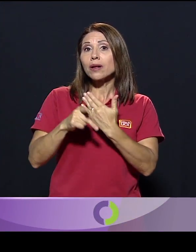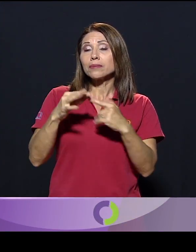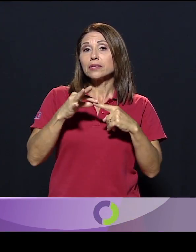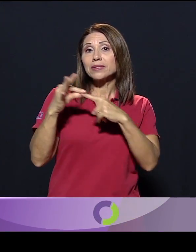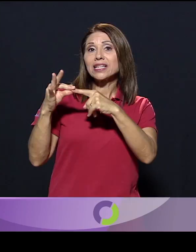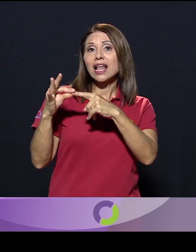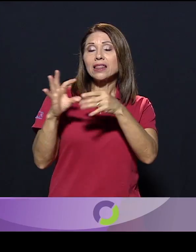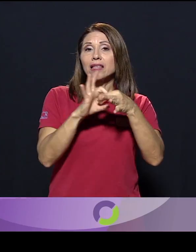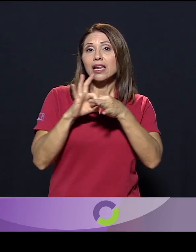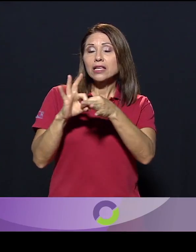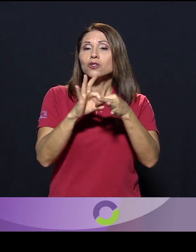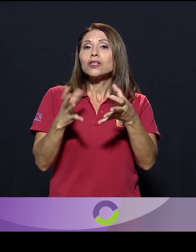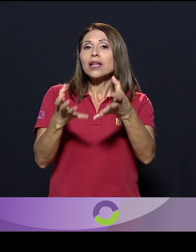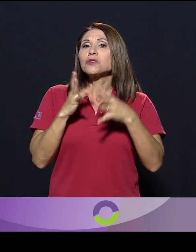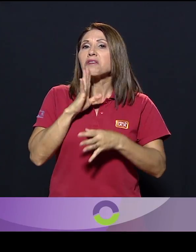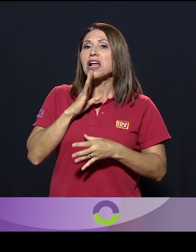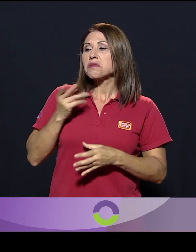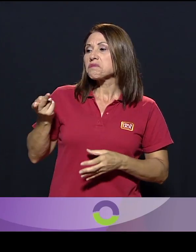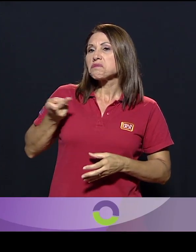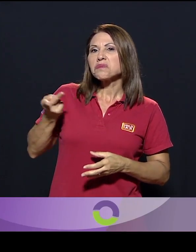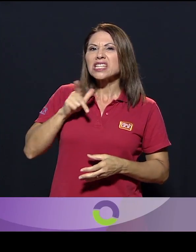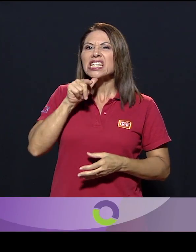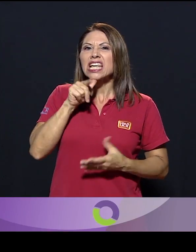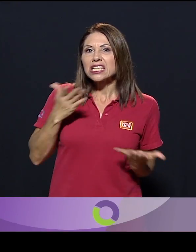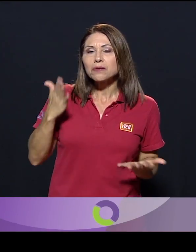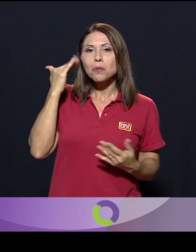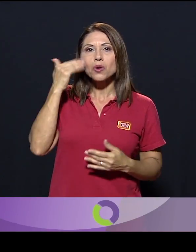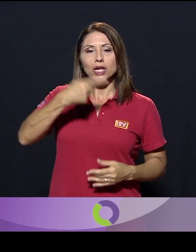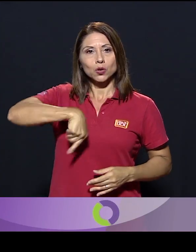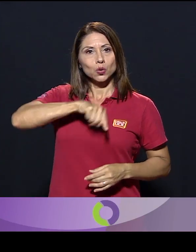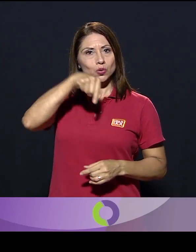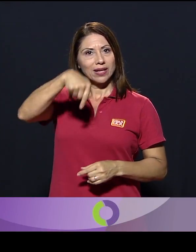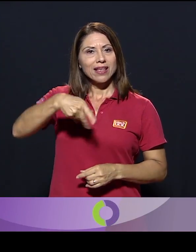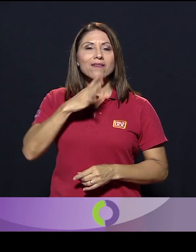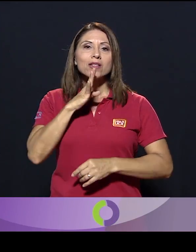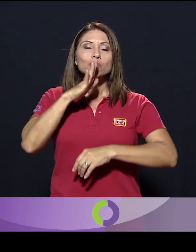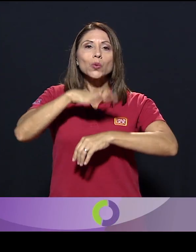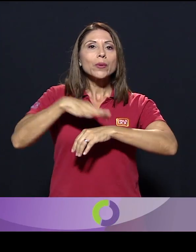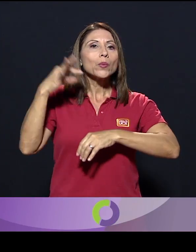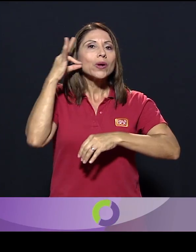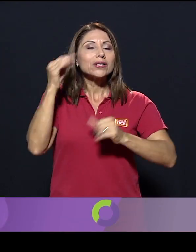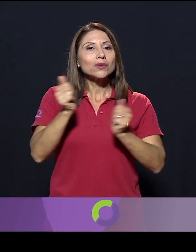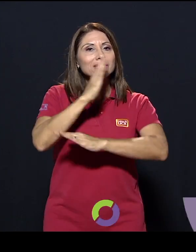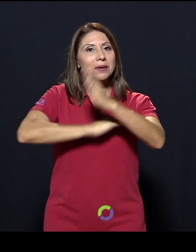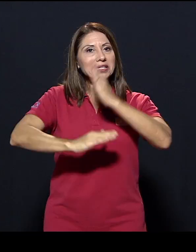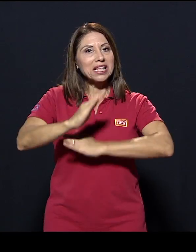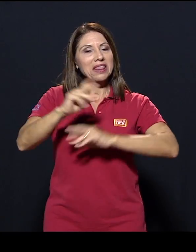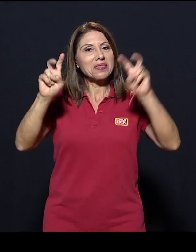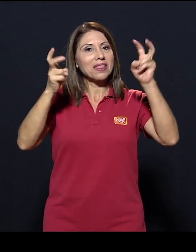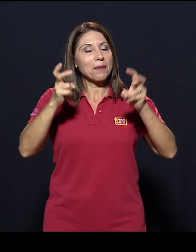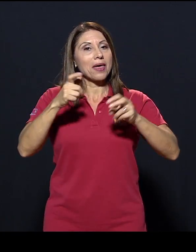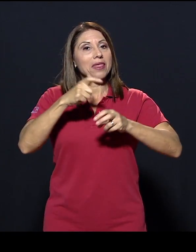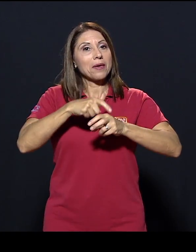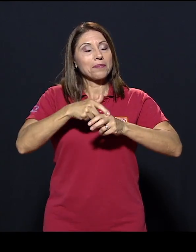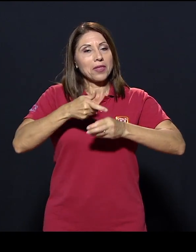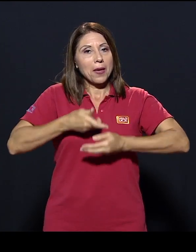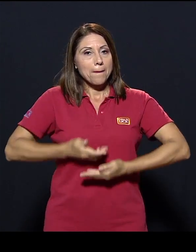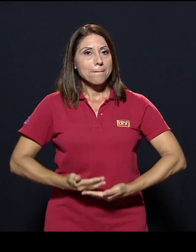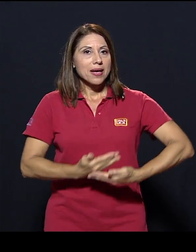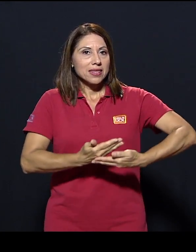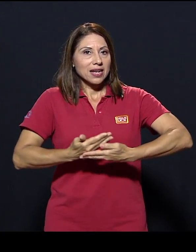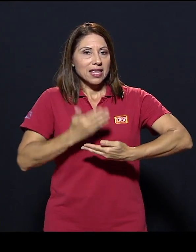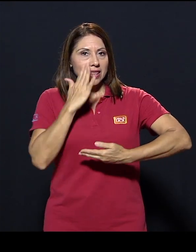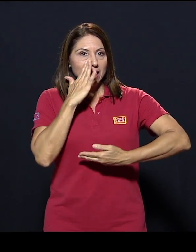de Nexos sobre quiénes somos nosotras y por qué estamos aquí hablando de mujeres con discapacidad y maternidad. Entonces, tal vez si nos